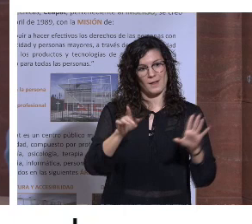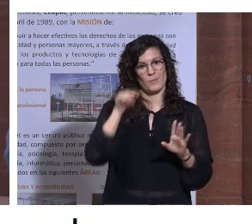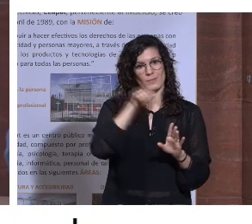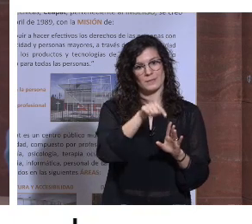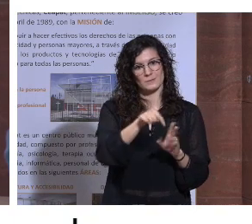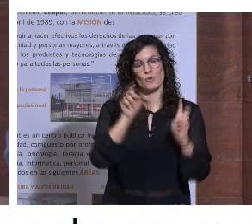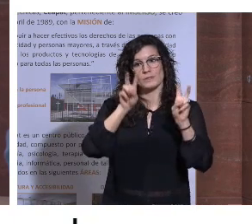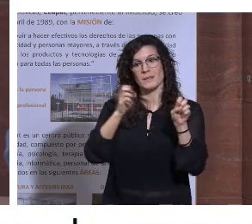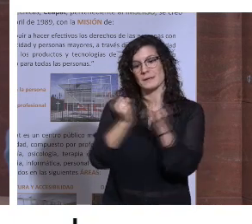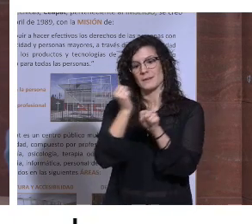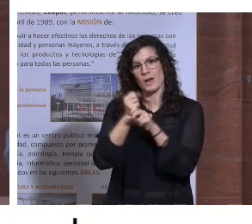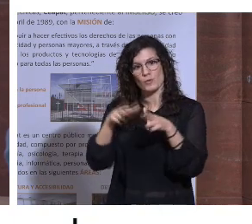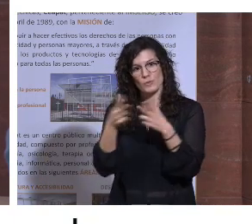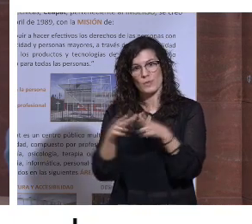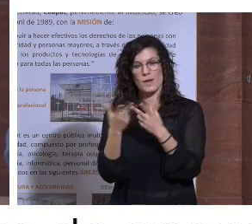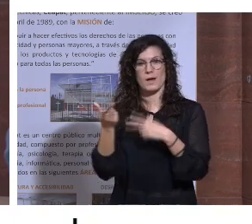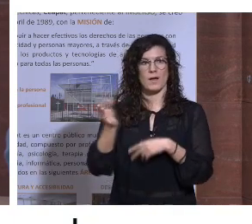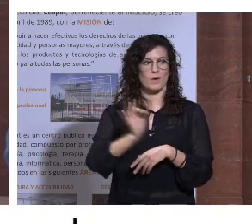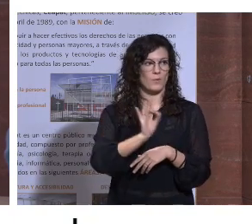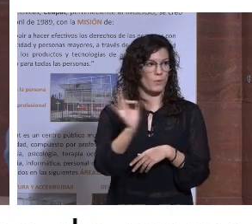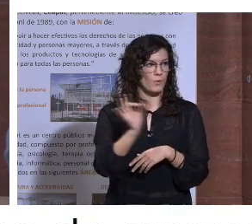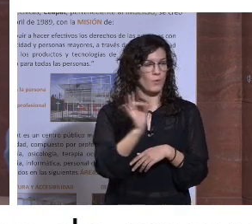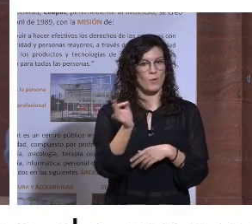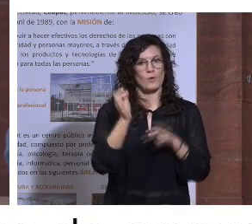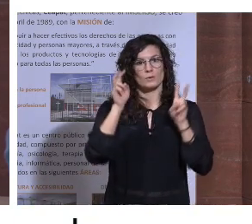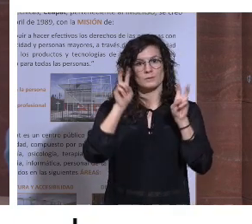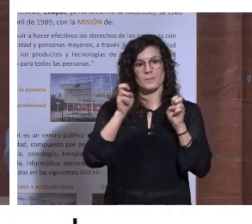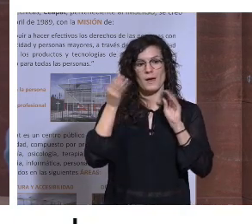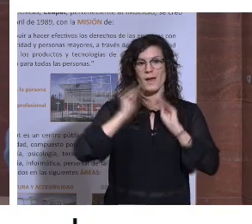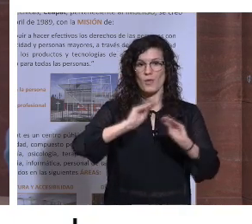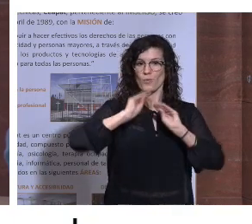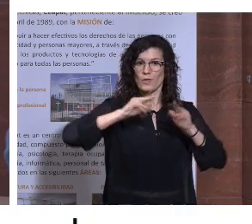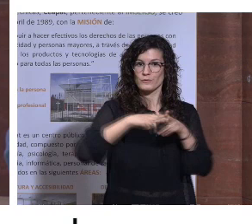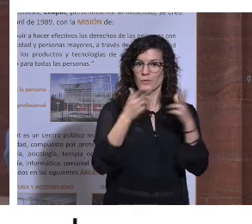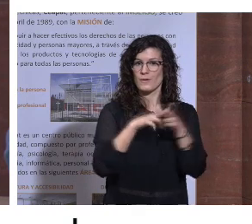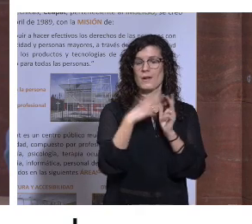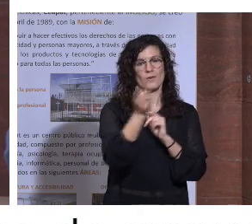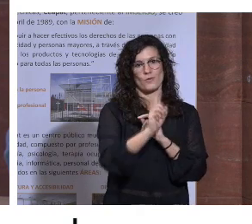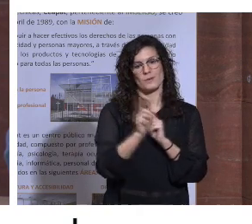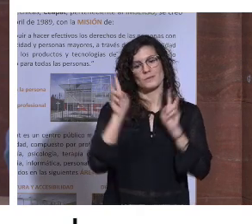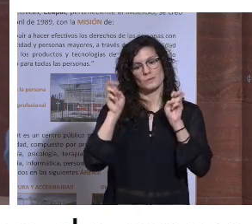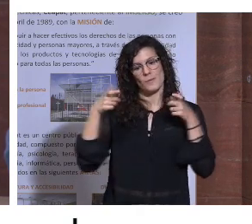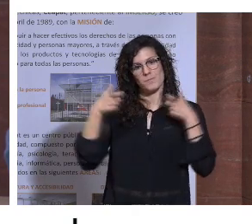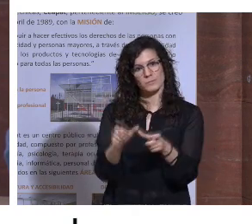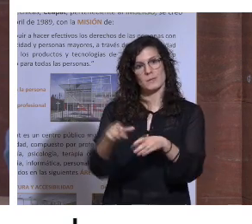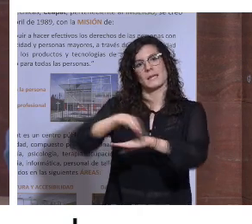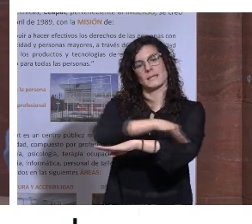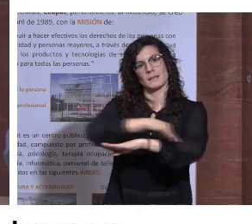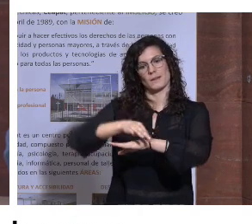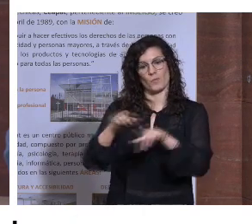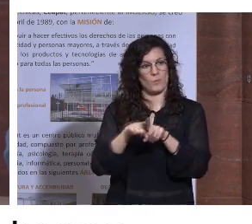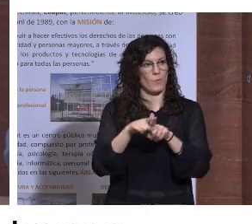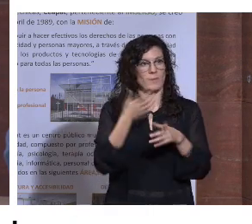tema de trabajadores sociales, no es un tema de educadores sociales, solo. Es un tema también de ingenieros, como lo es en la